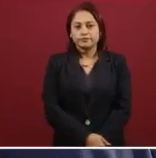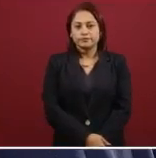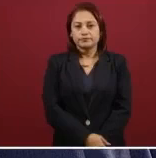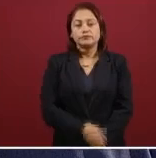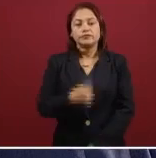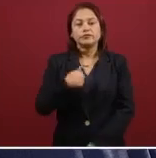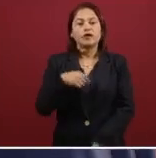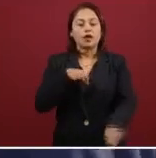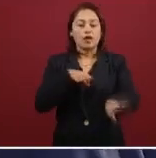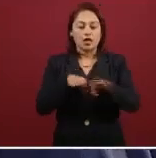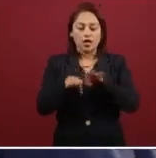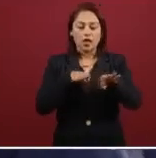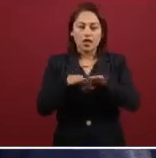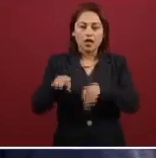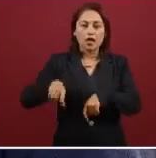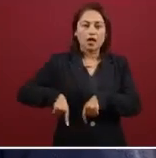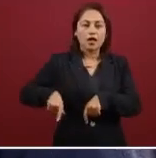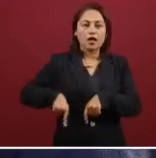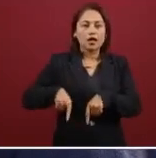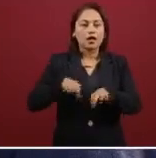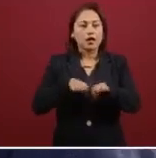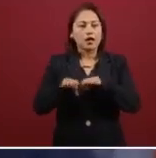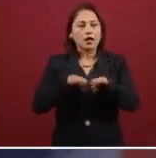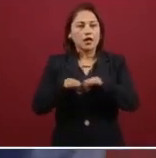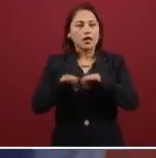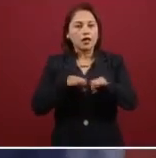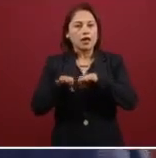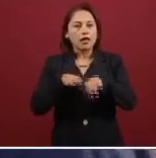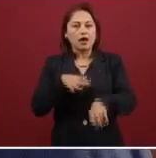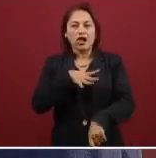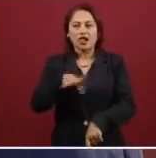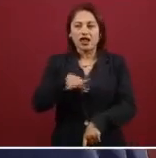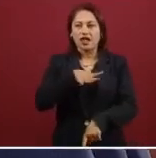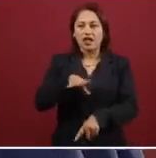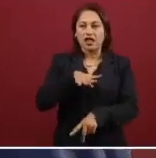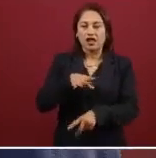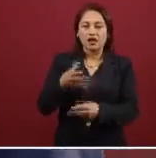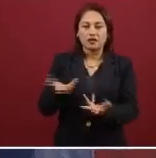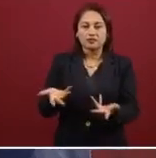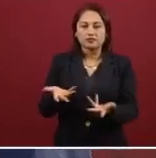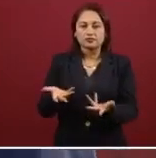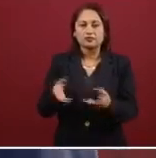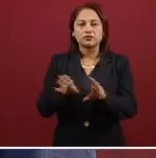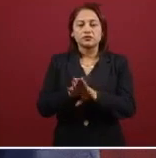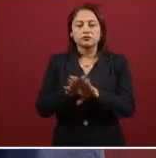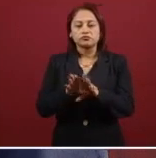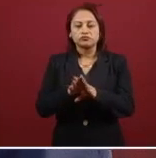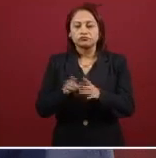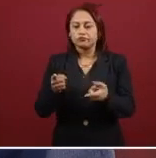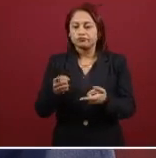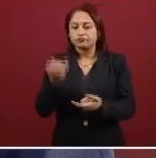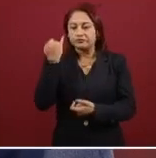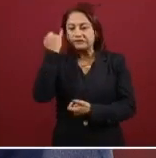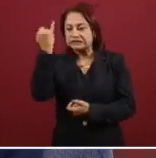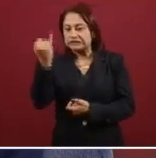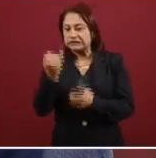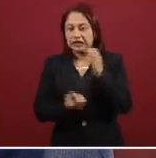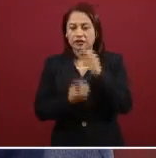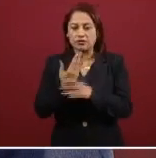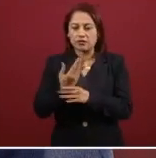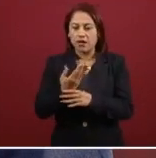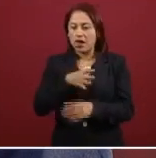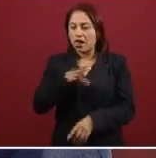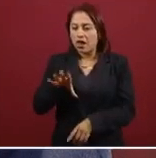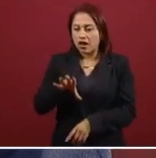laborando en contra de la forma en que uno piensa.